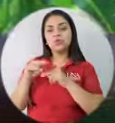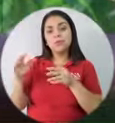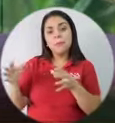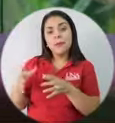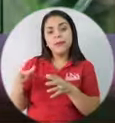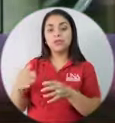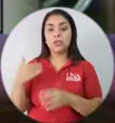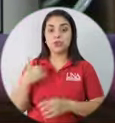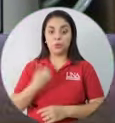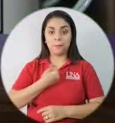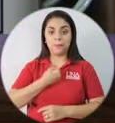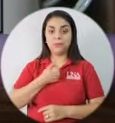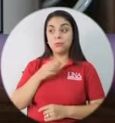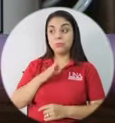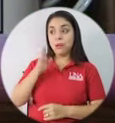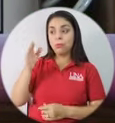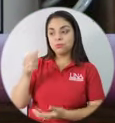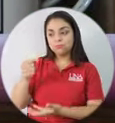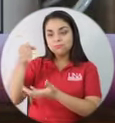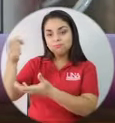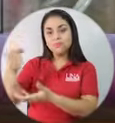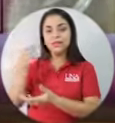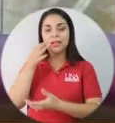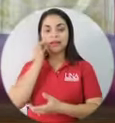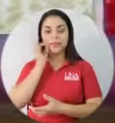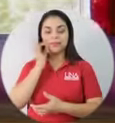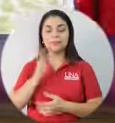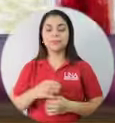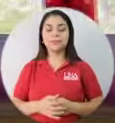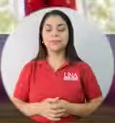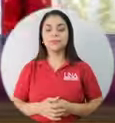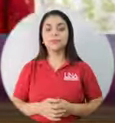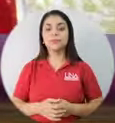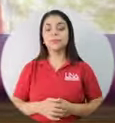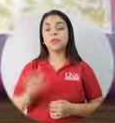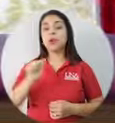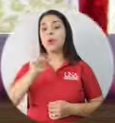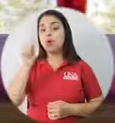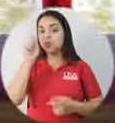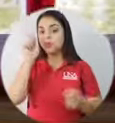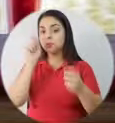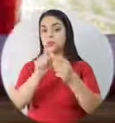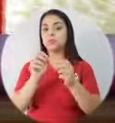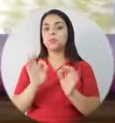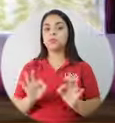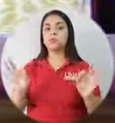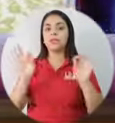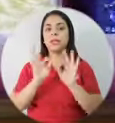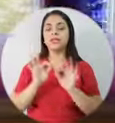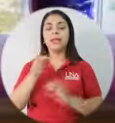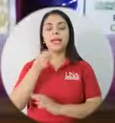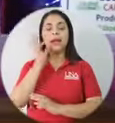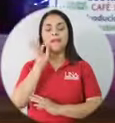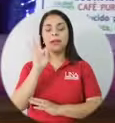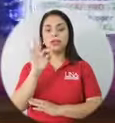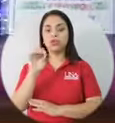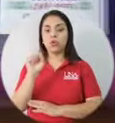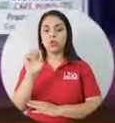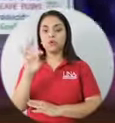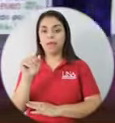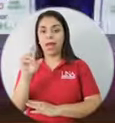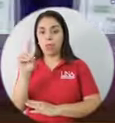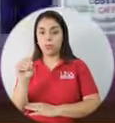en negocios pequeñitos donde nosotros mismos vamos y entregamos ese café. Otro punto importante es que el